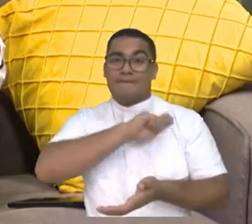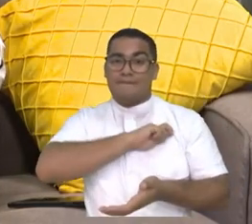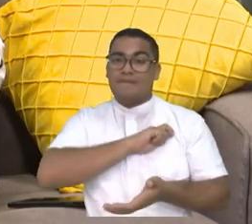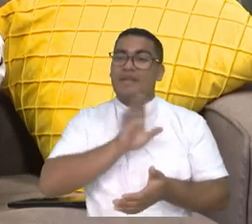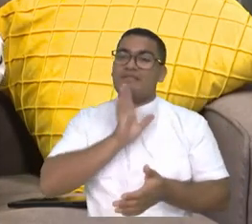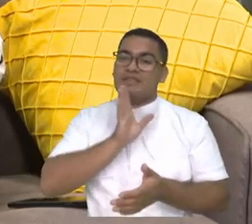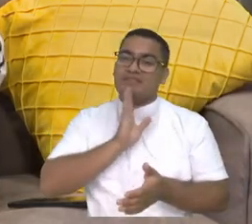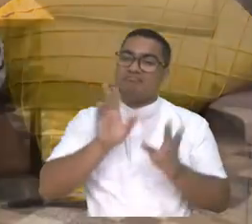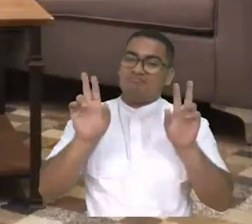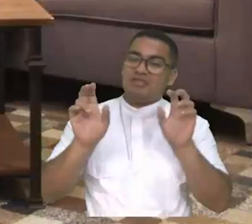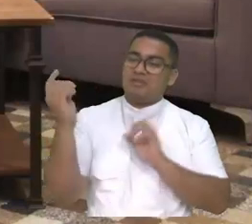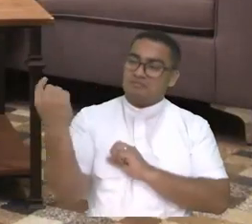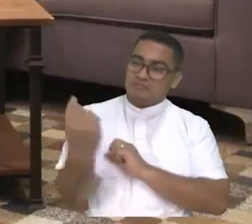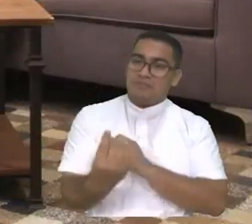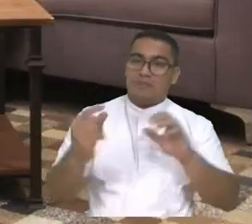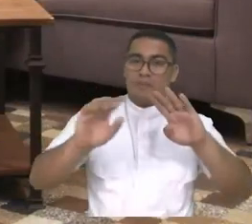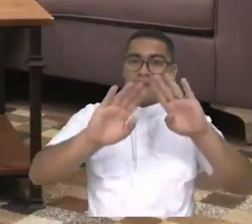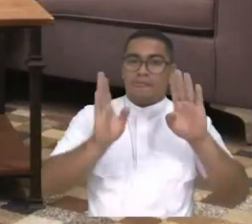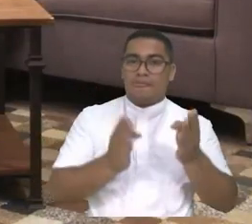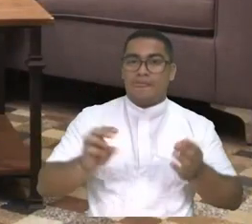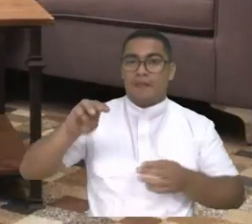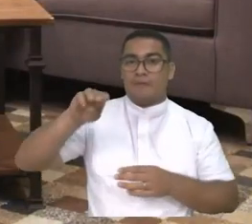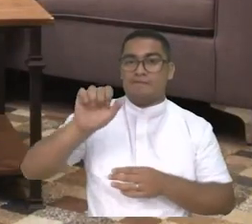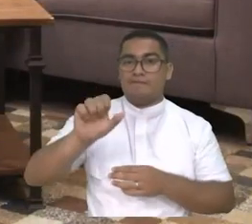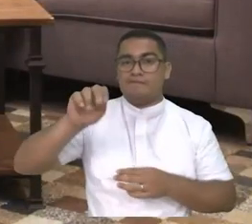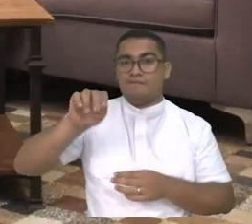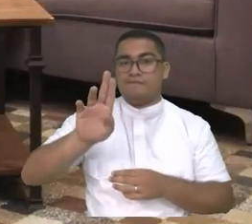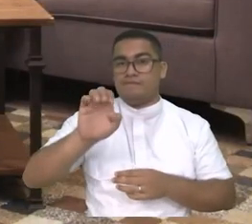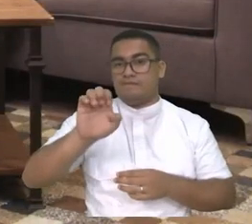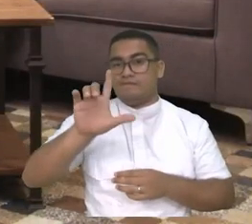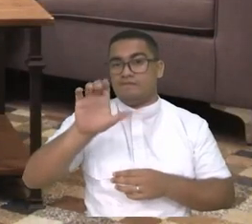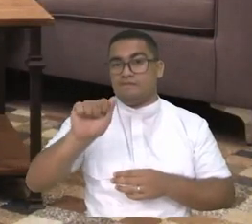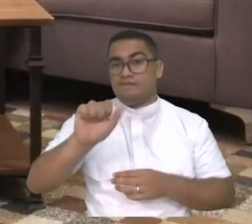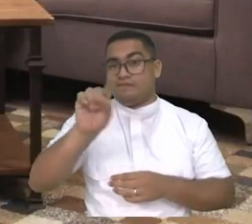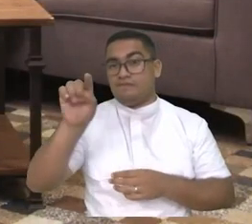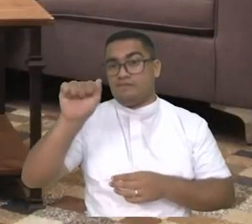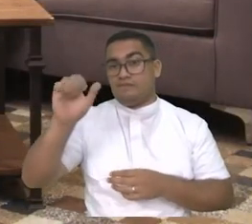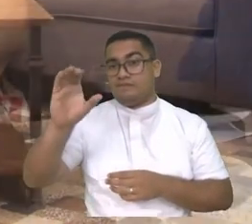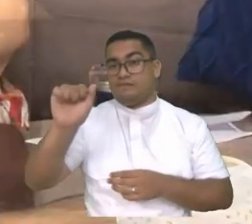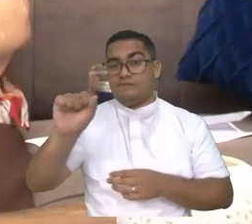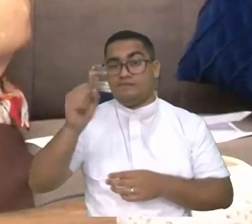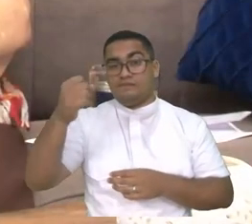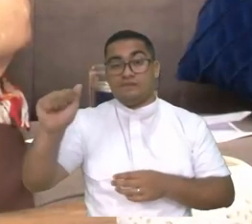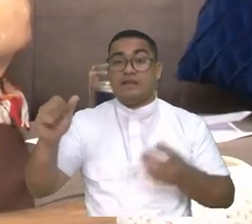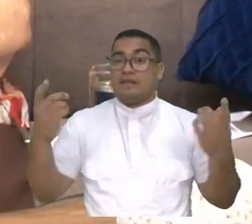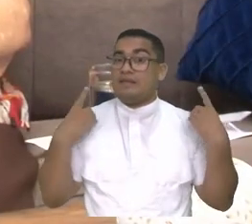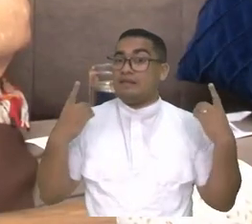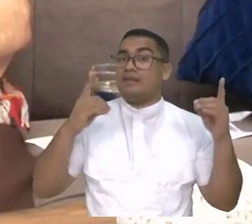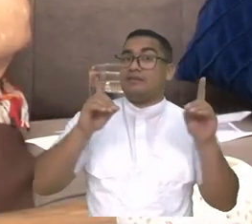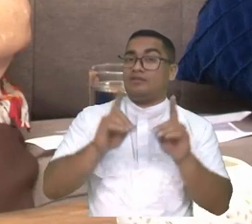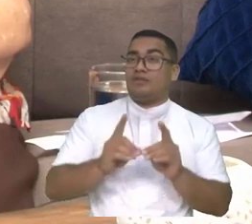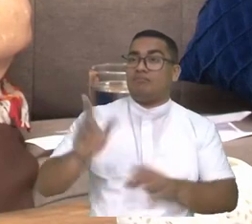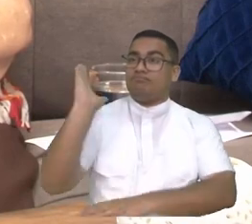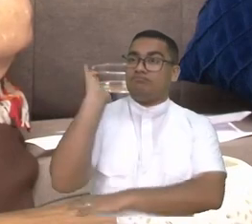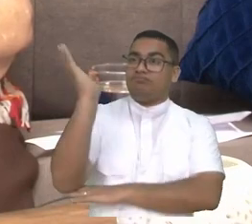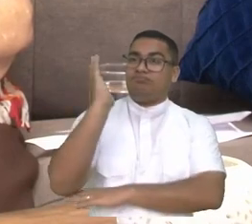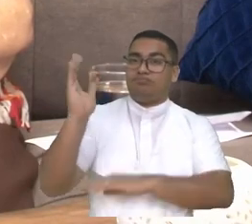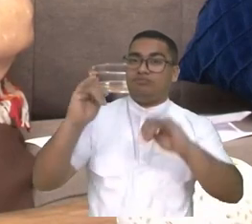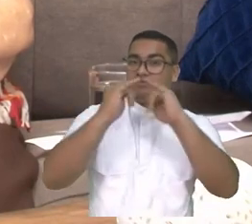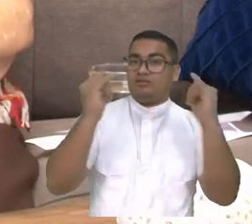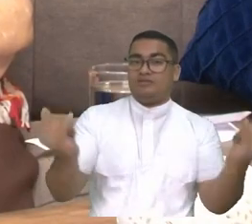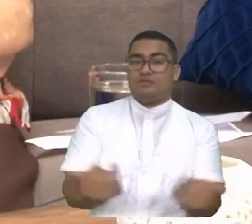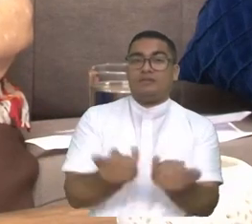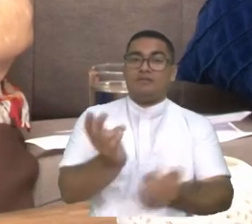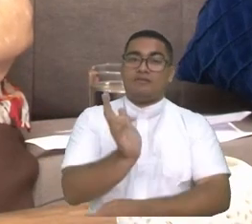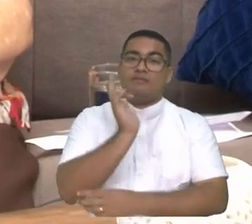con nosotros la compañera Manuela Sacasa, quien es directora del Simposio Internacional de Ariano y diputada ante la Asamblea Nacional, un